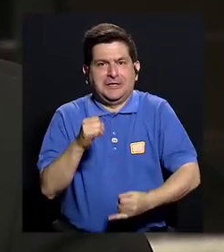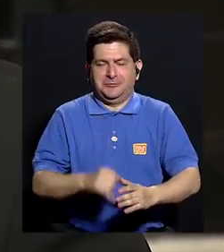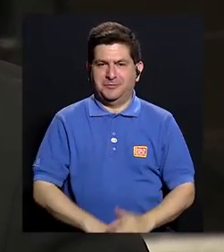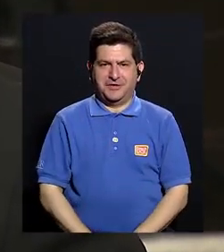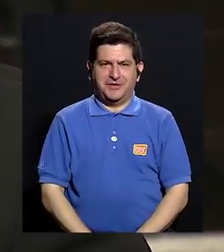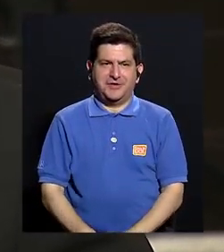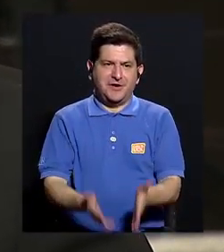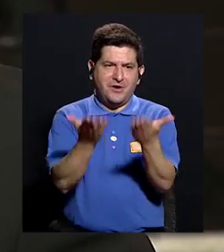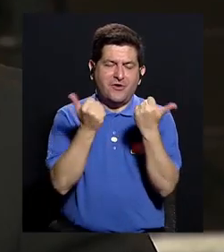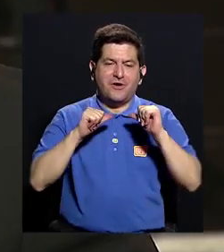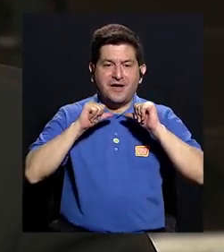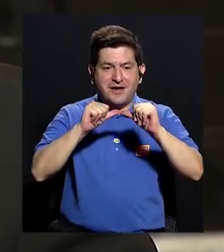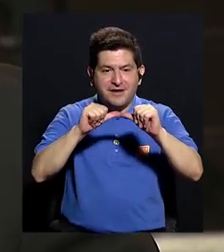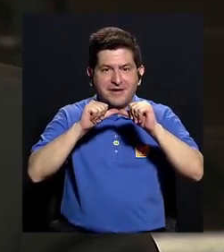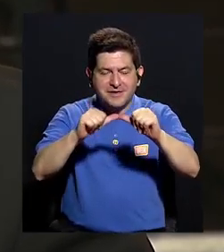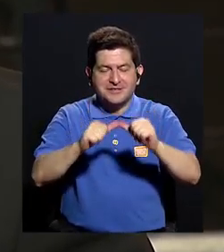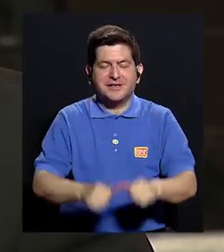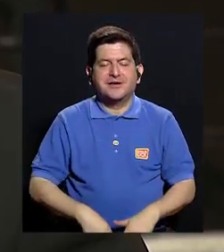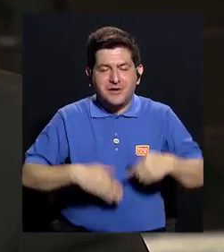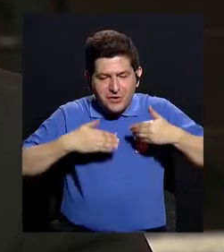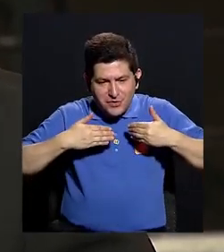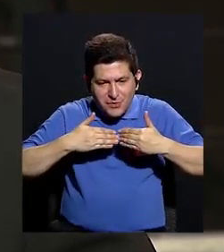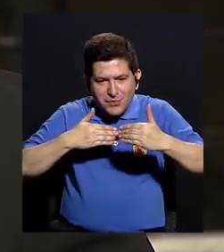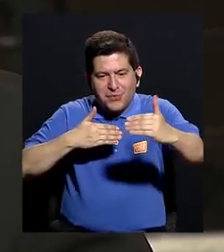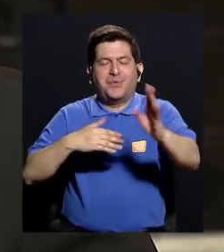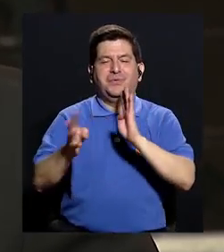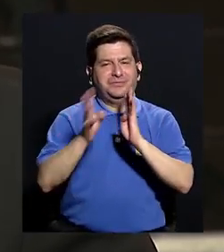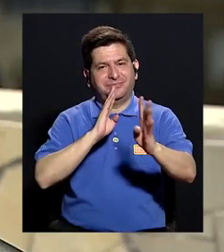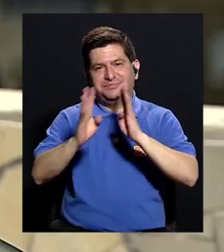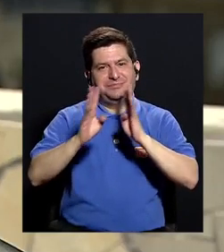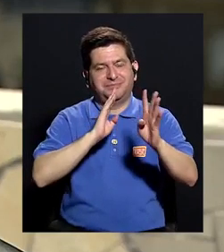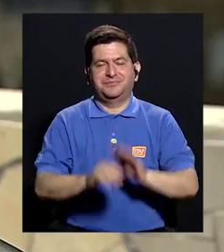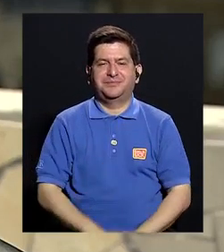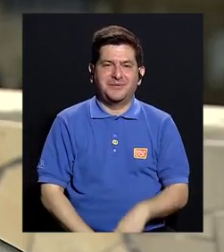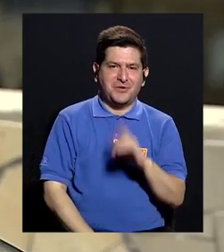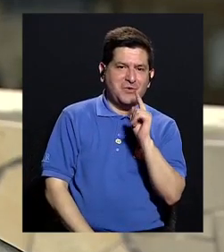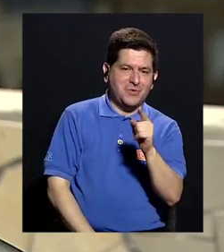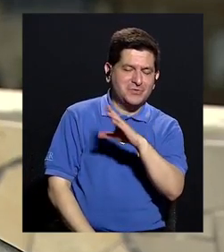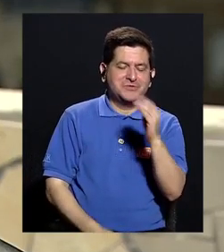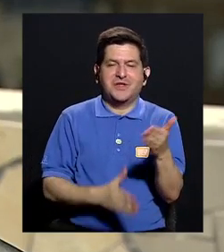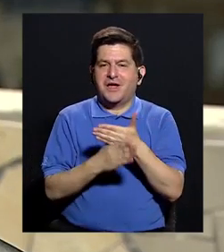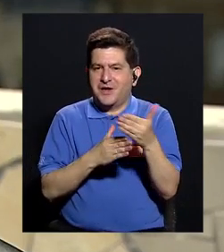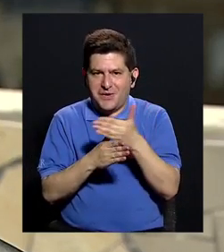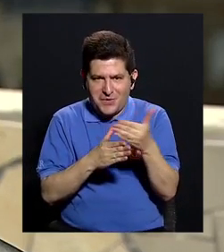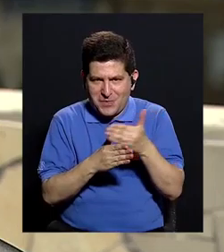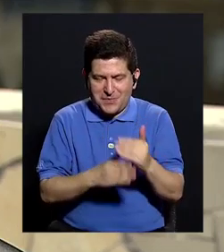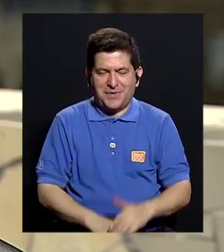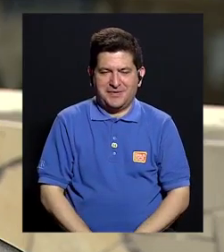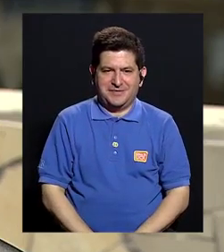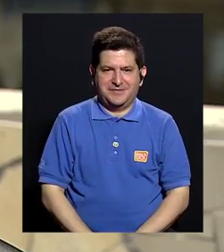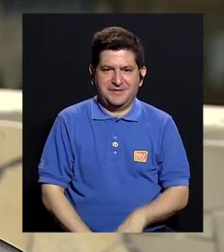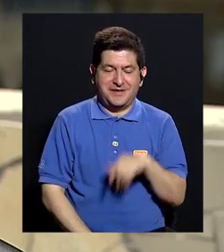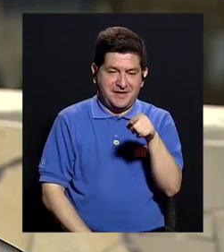quisiéramos quedarnos acá largo rato conversando con ustedes y compartiendo con